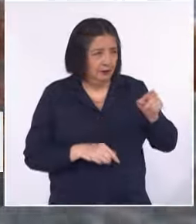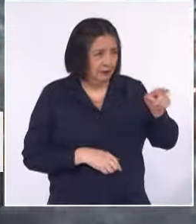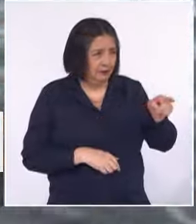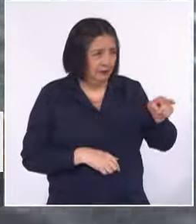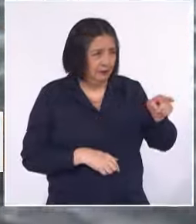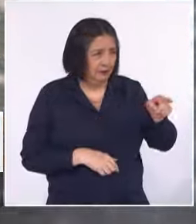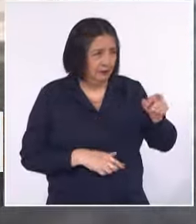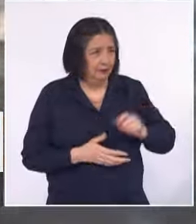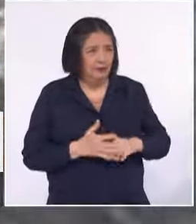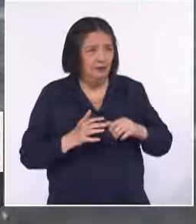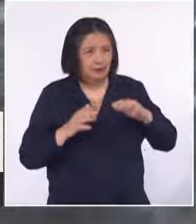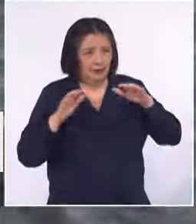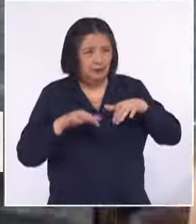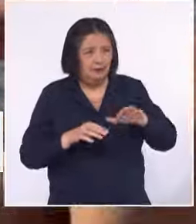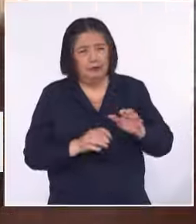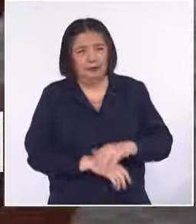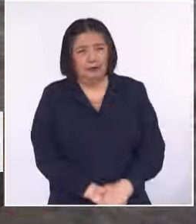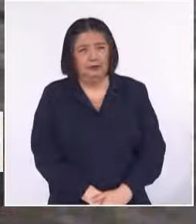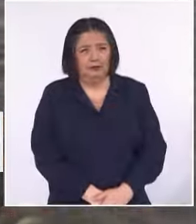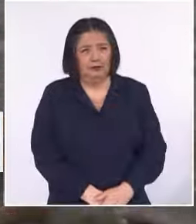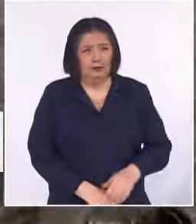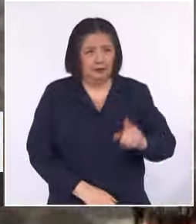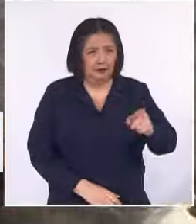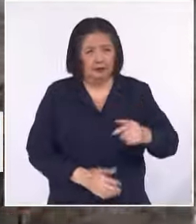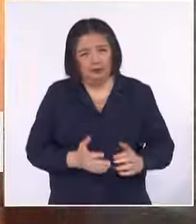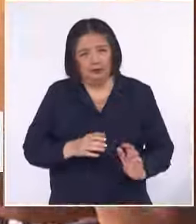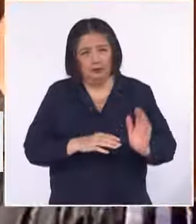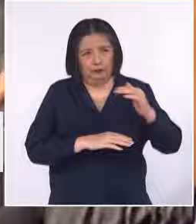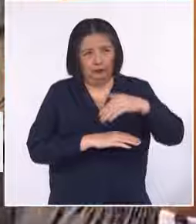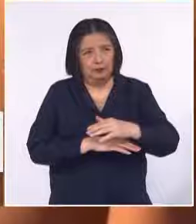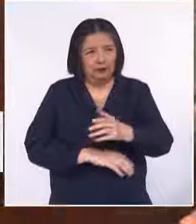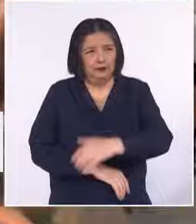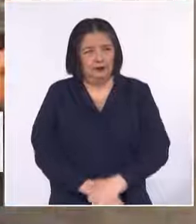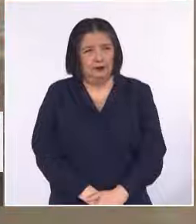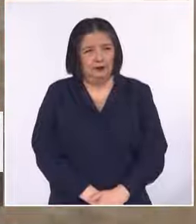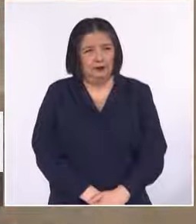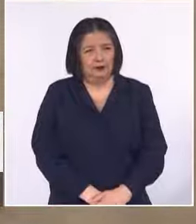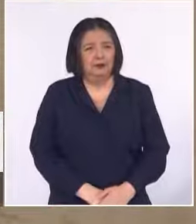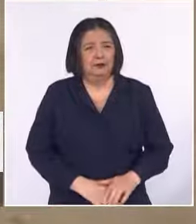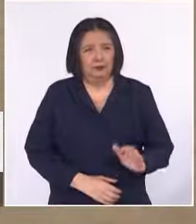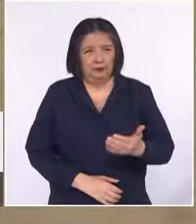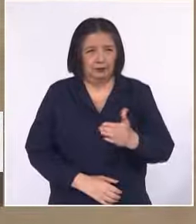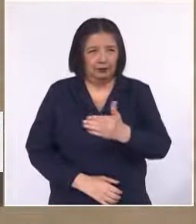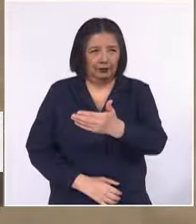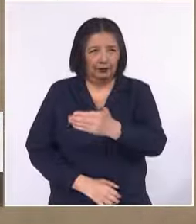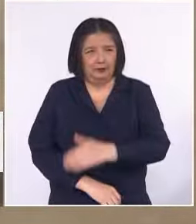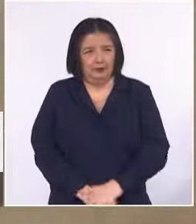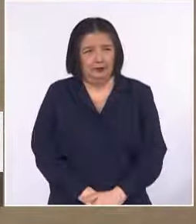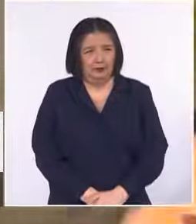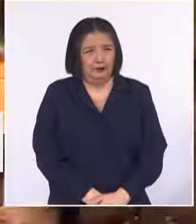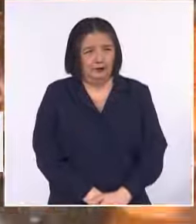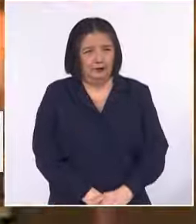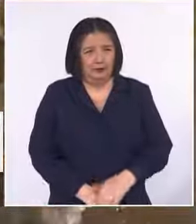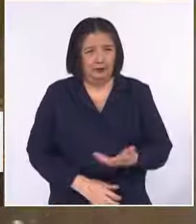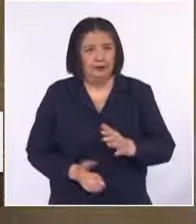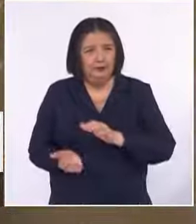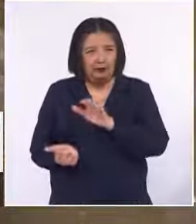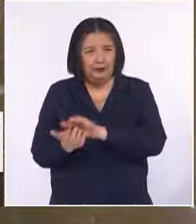lobos colorados, los manatíes, los paiches y los